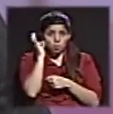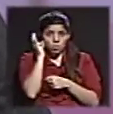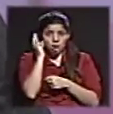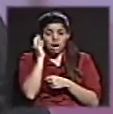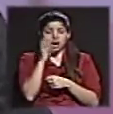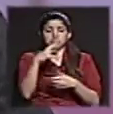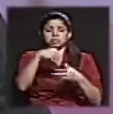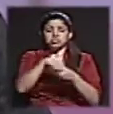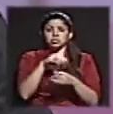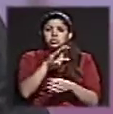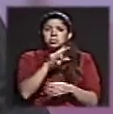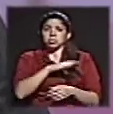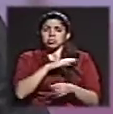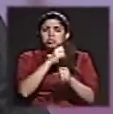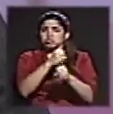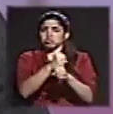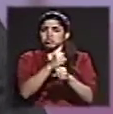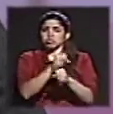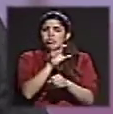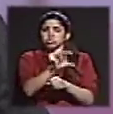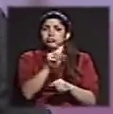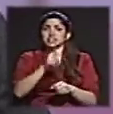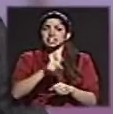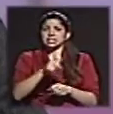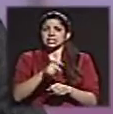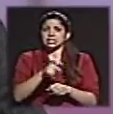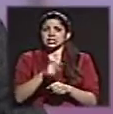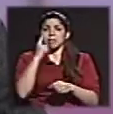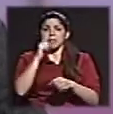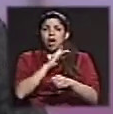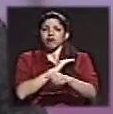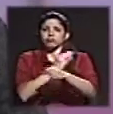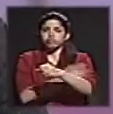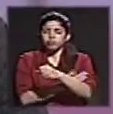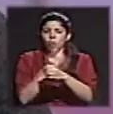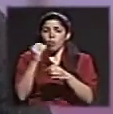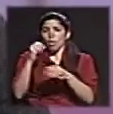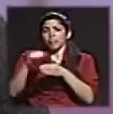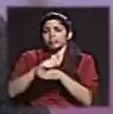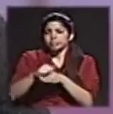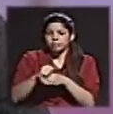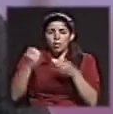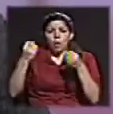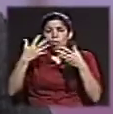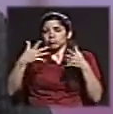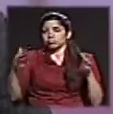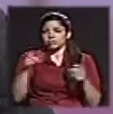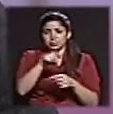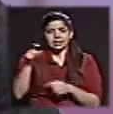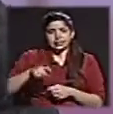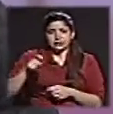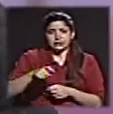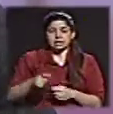desde sus particularidades trabajan sus propias necesidades, digamos, de fortalecimiento o de capacitación o lo que consideren